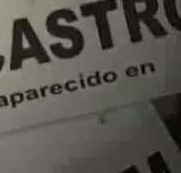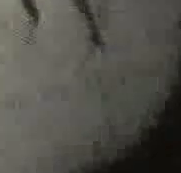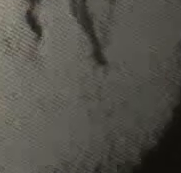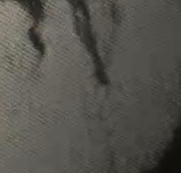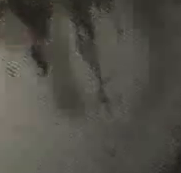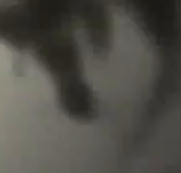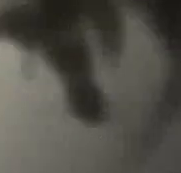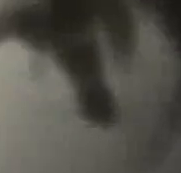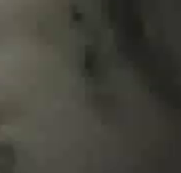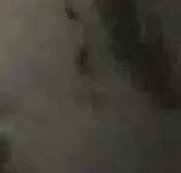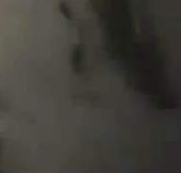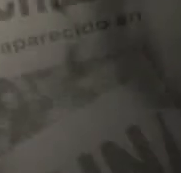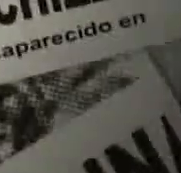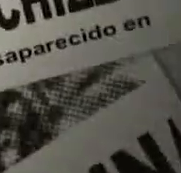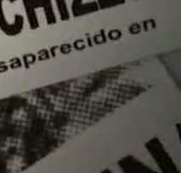desaparecidos.